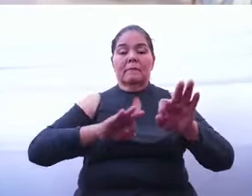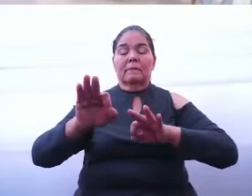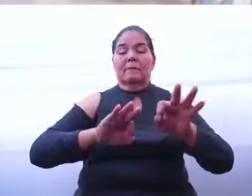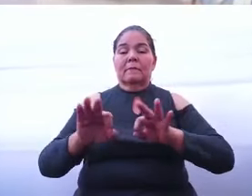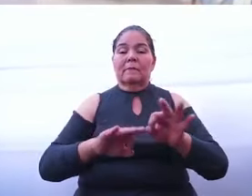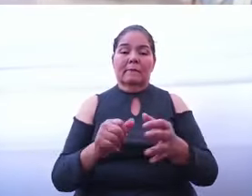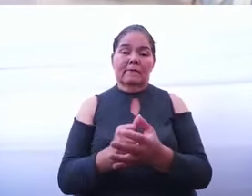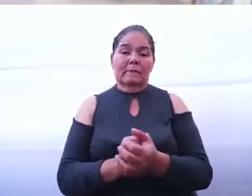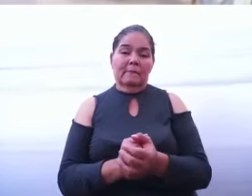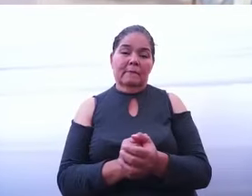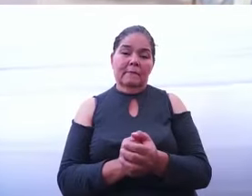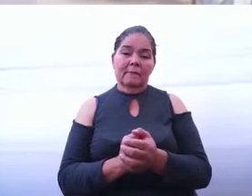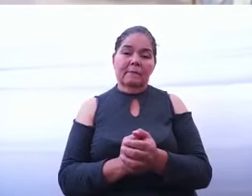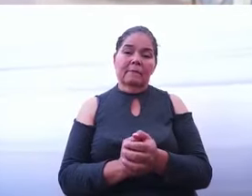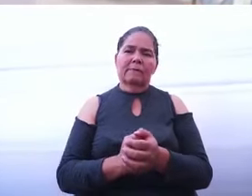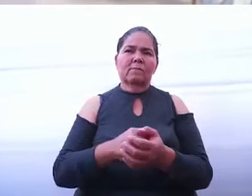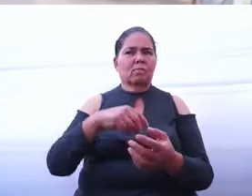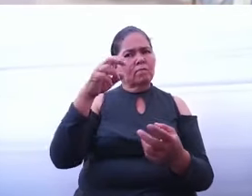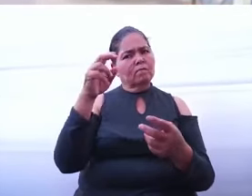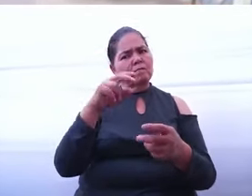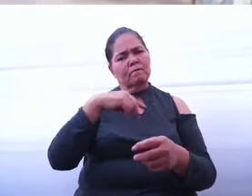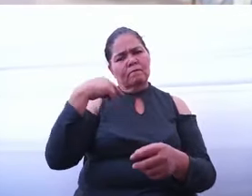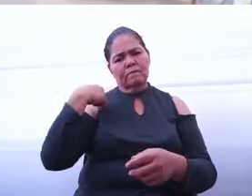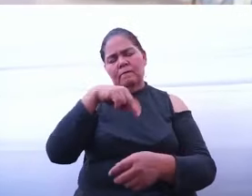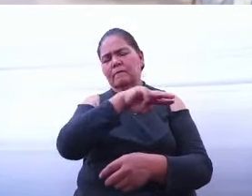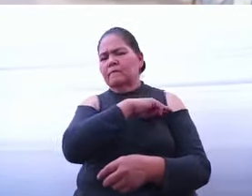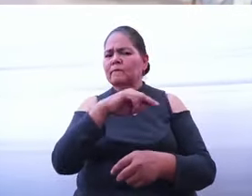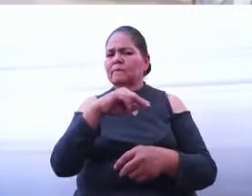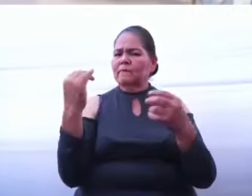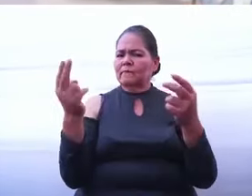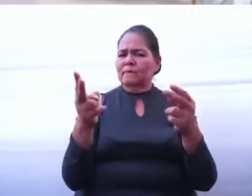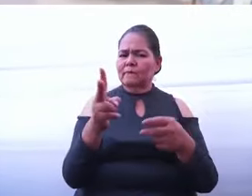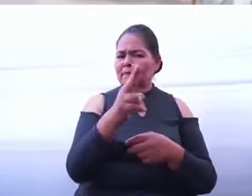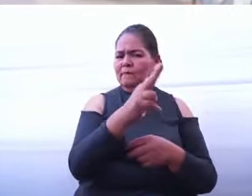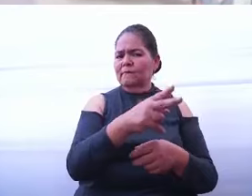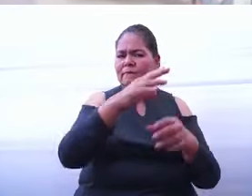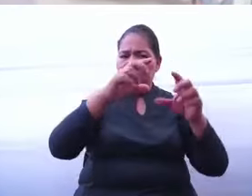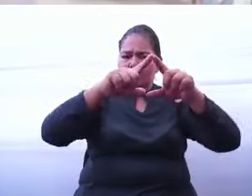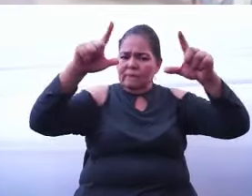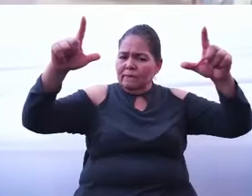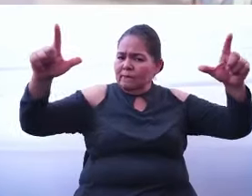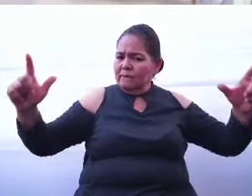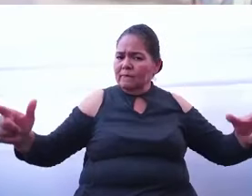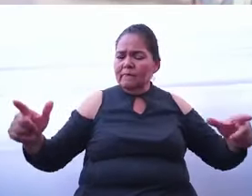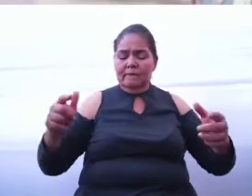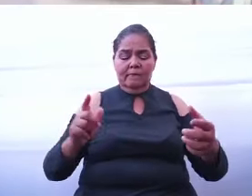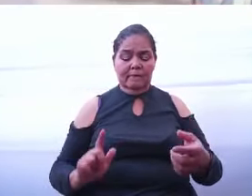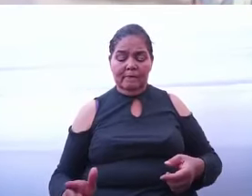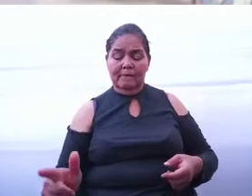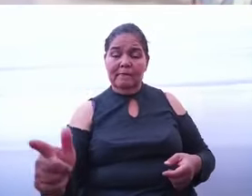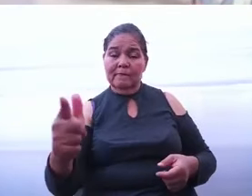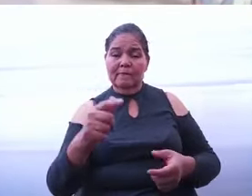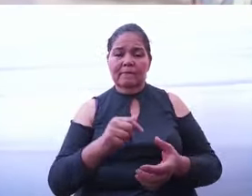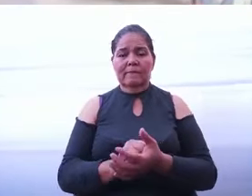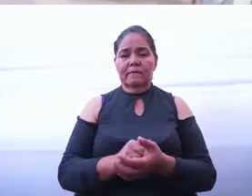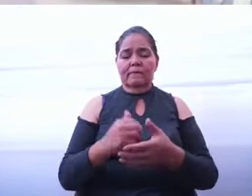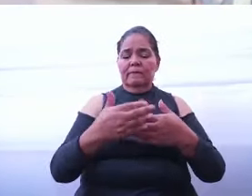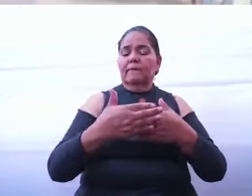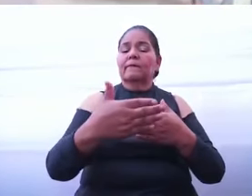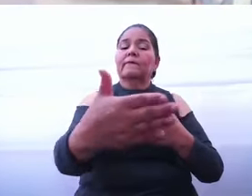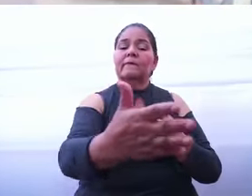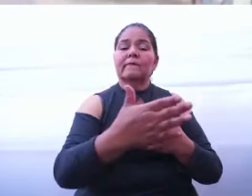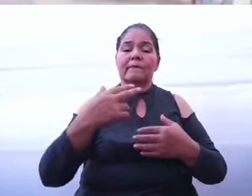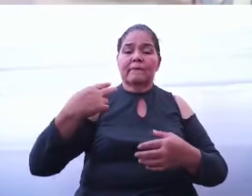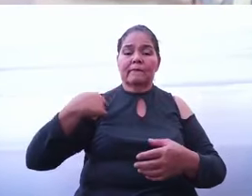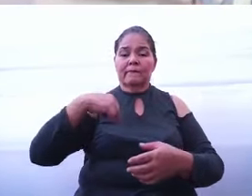pluralidad es que podemos crecer como Estado. Pero hoy los retos que tenemos frente a nosotros nos obligan y